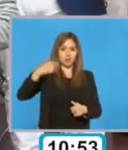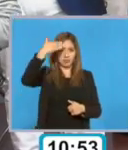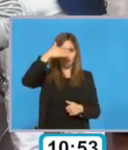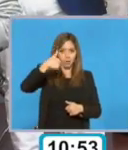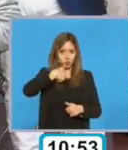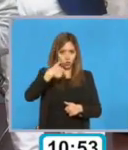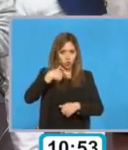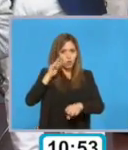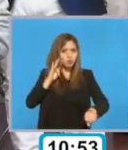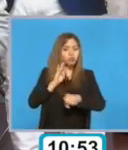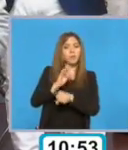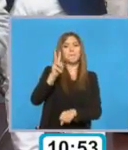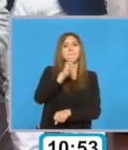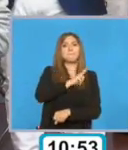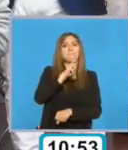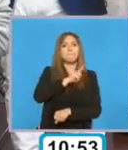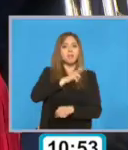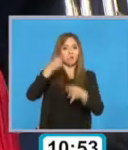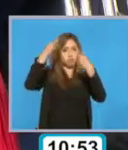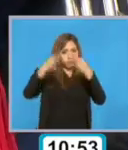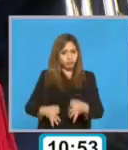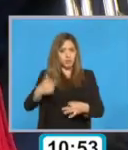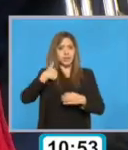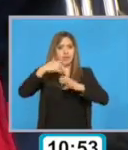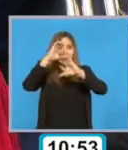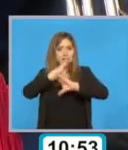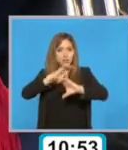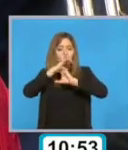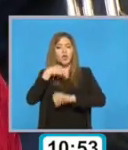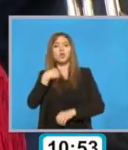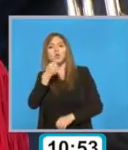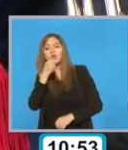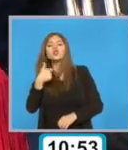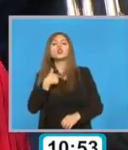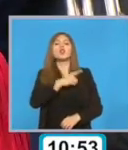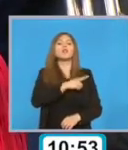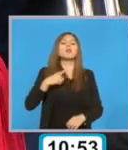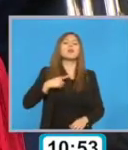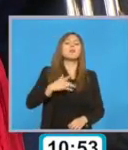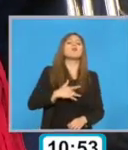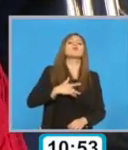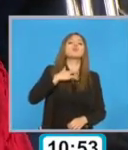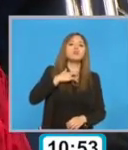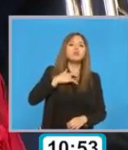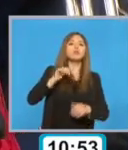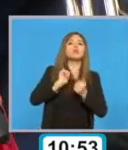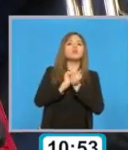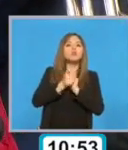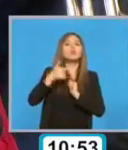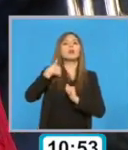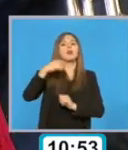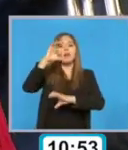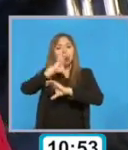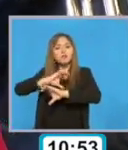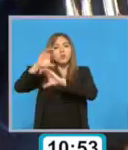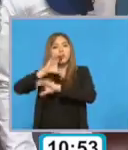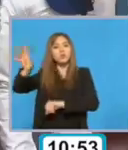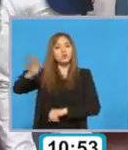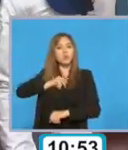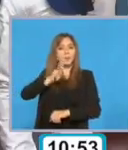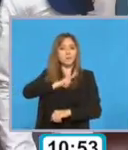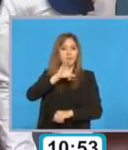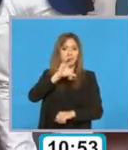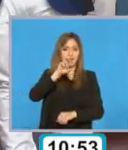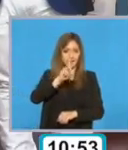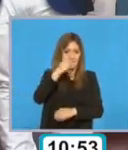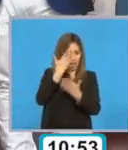soy la que voy a defender, exacto, voy a defender yo las canciones en el escenario y las tengo que sentir y meterme y realmente enamorarme de cada canción en mi disco. Pues vamos a